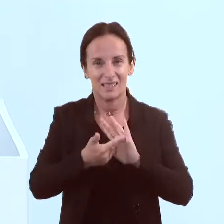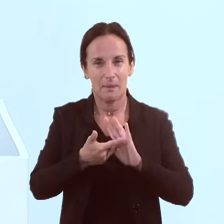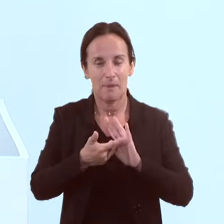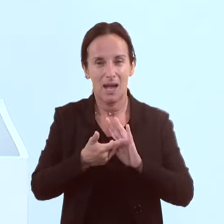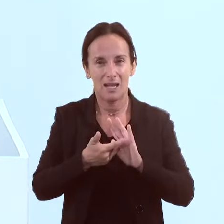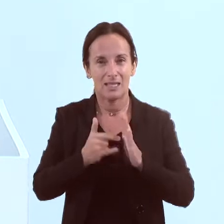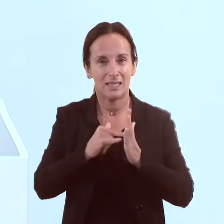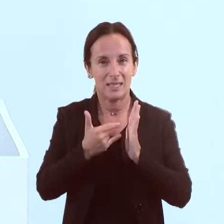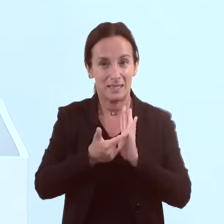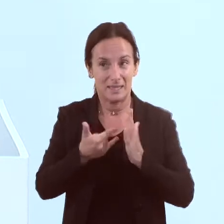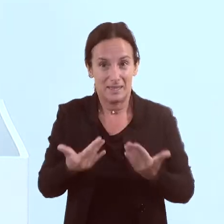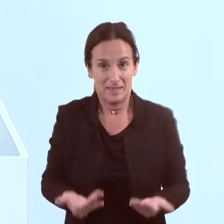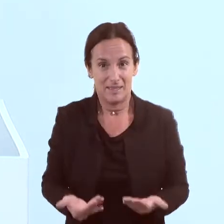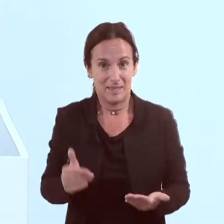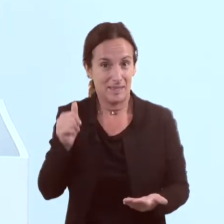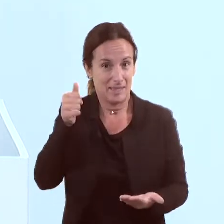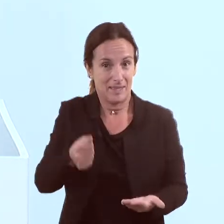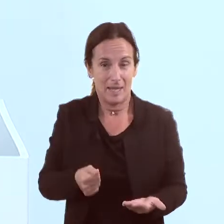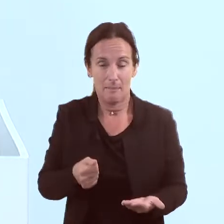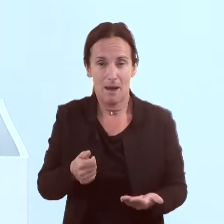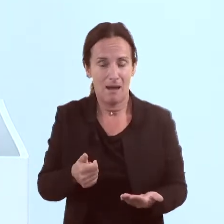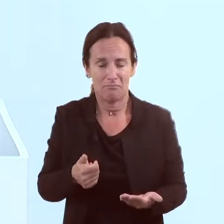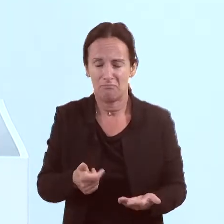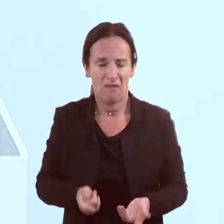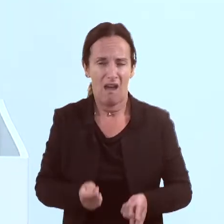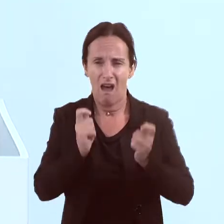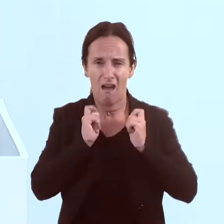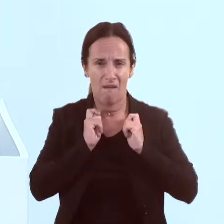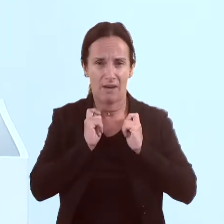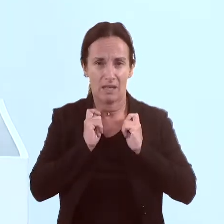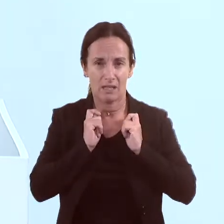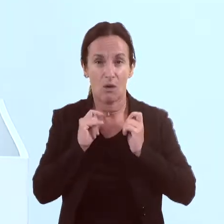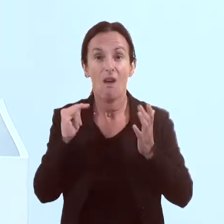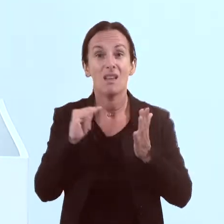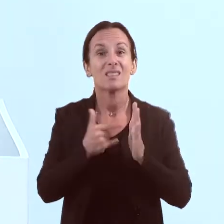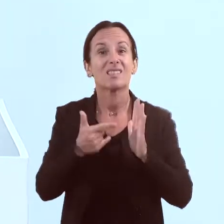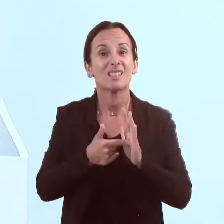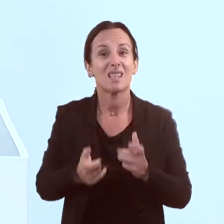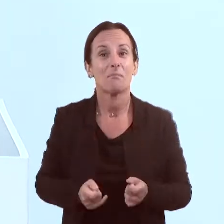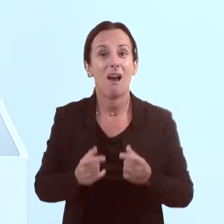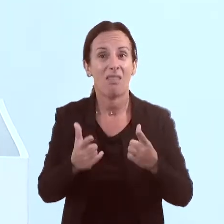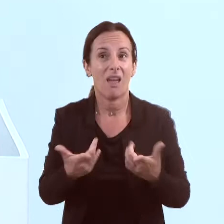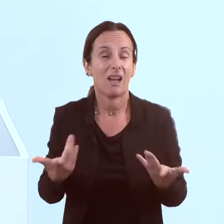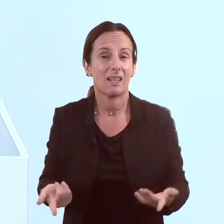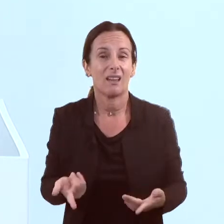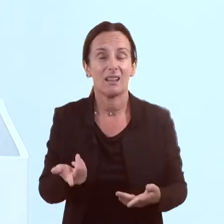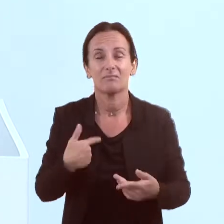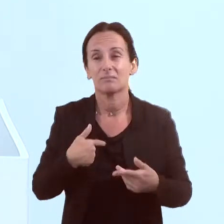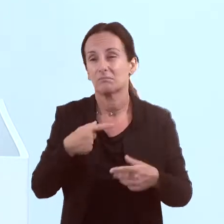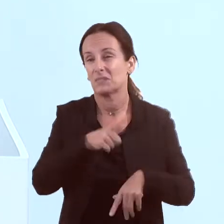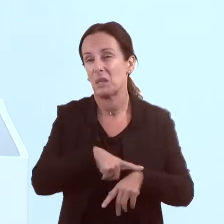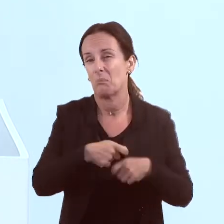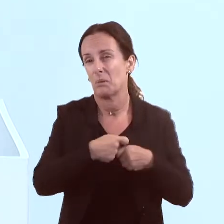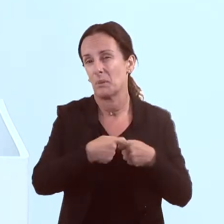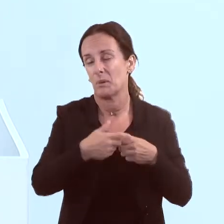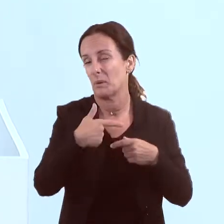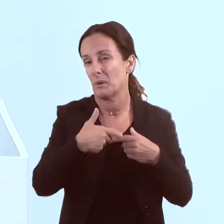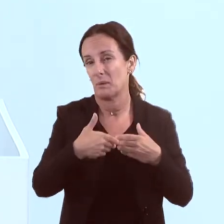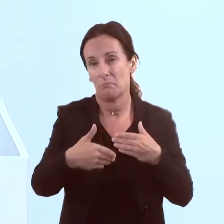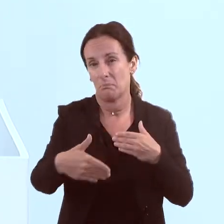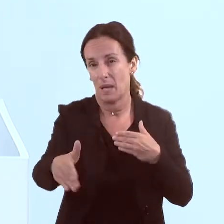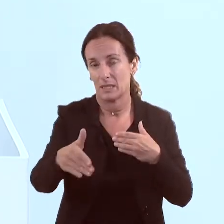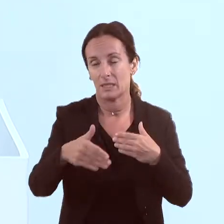del sistema con el que estamos trabajando actualmente. El sistema facilita finalmente una cronificación de las personas en esta situación. Y, por